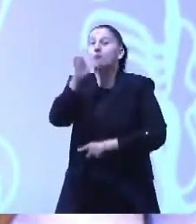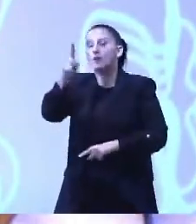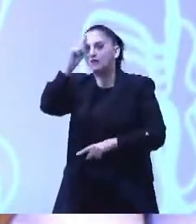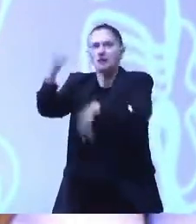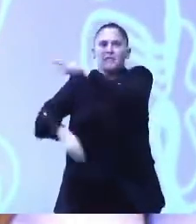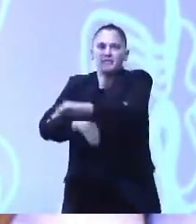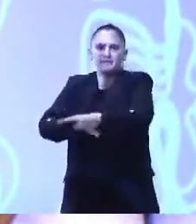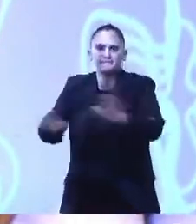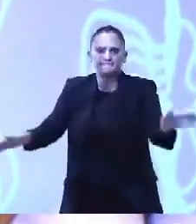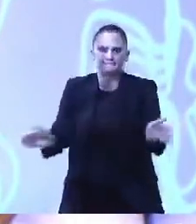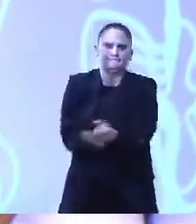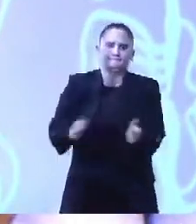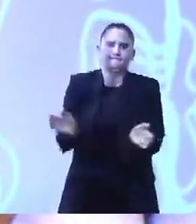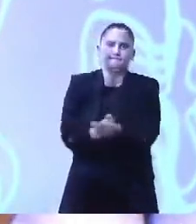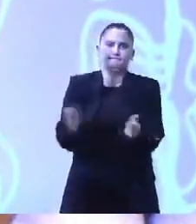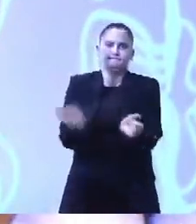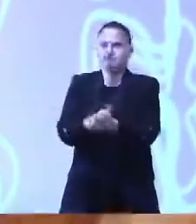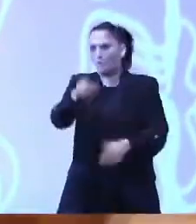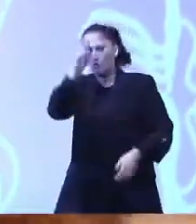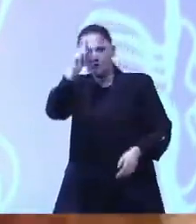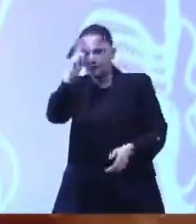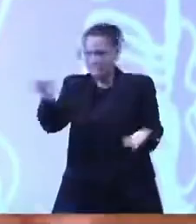sabe. ¡Porque no sabe!